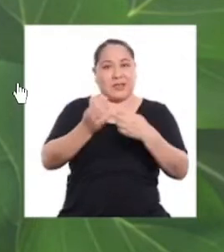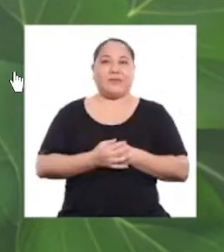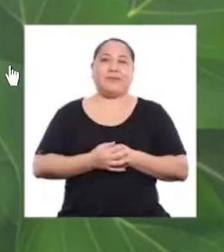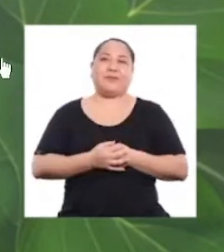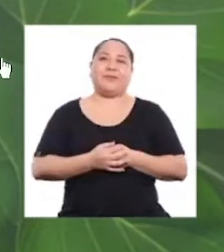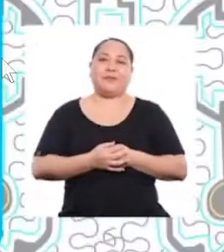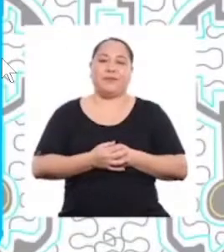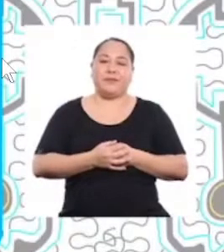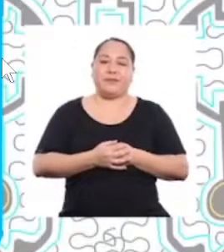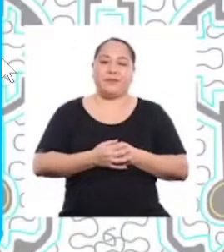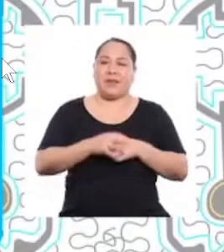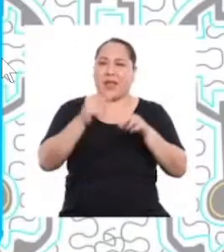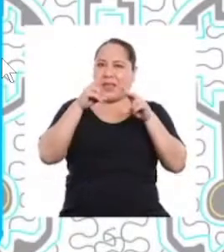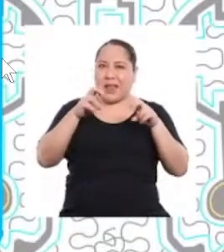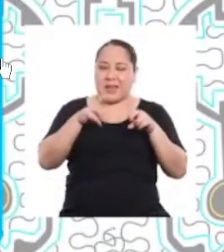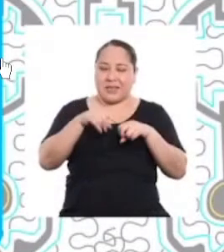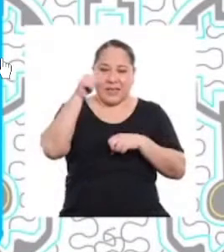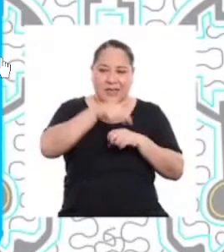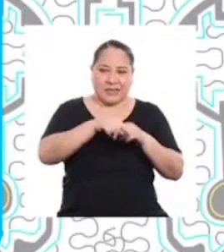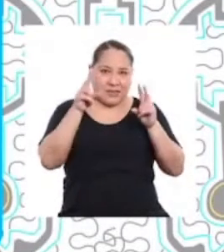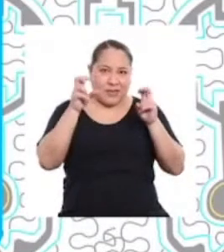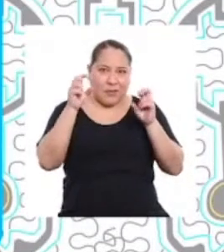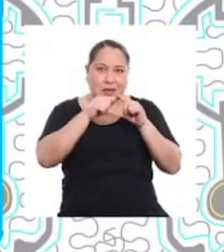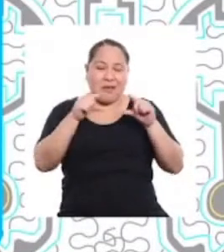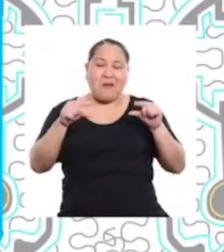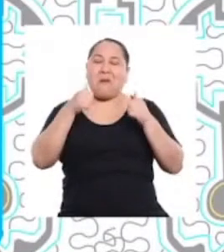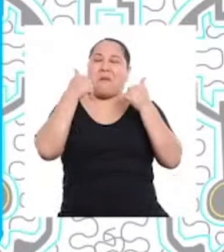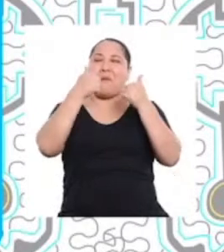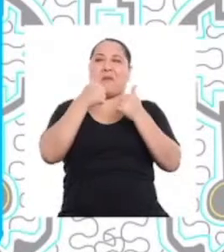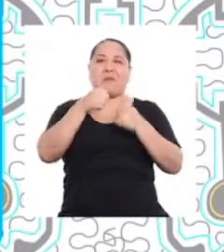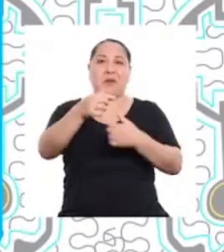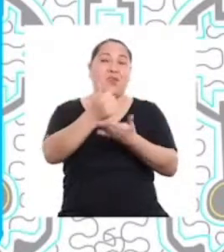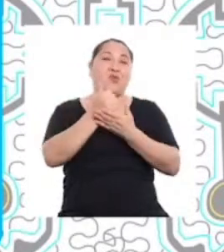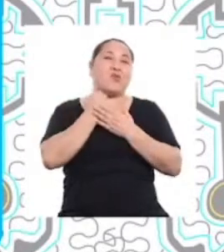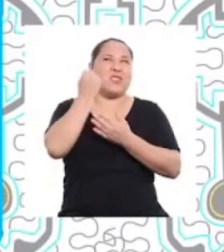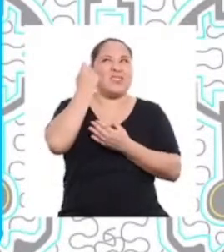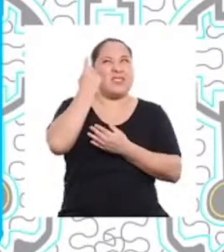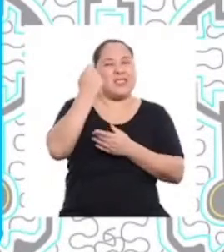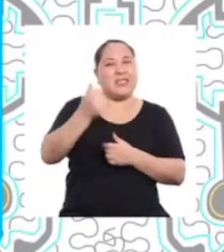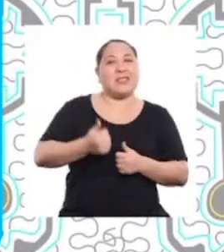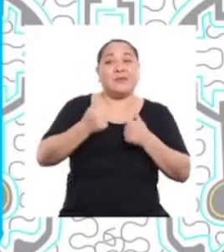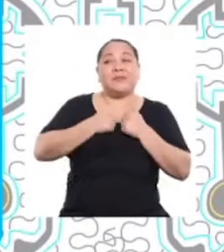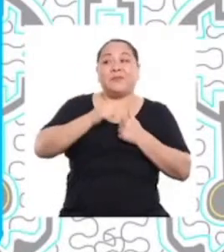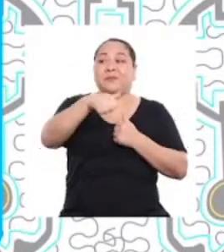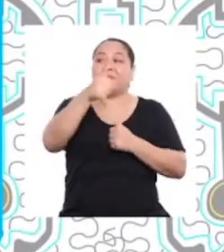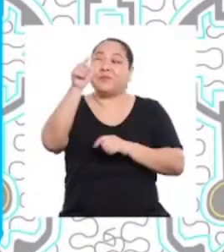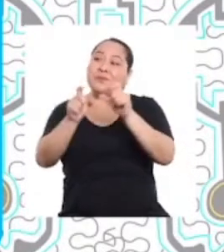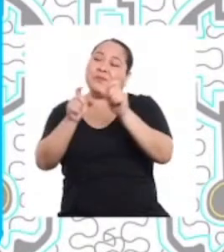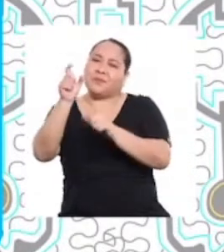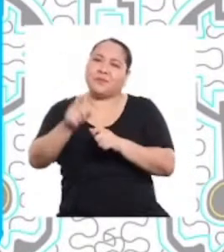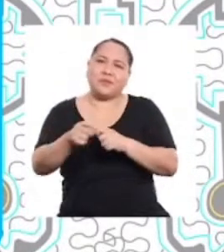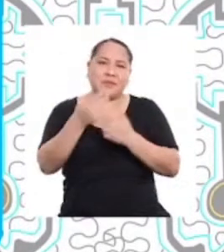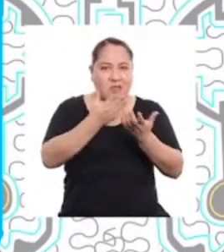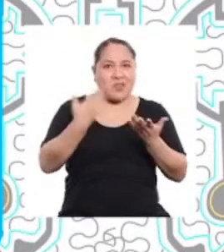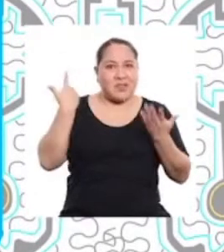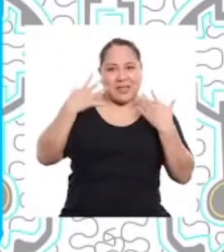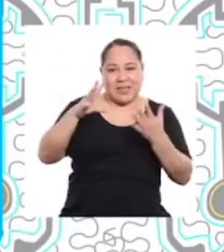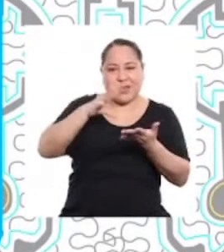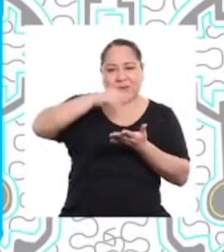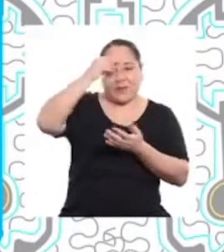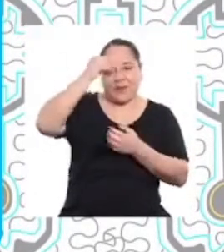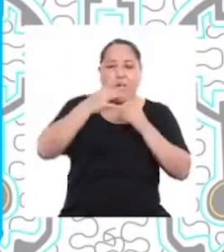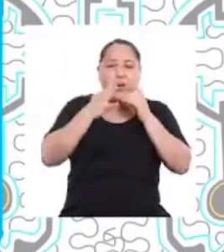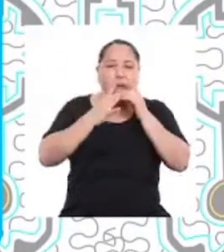dará. Analizar casos es fenomenal, porque me ayuda a comprender en la vida de otras personas las cosas que hemos